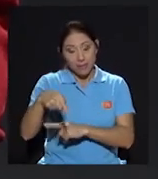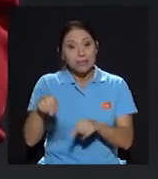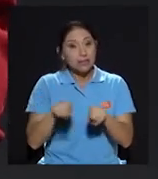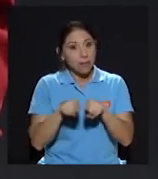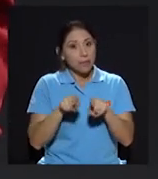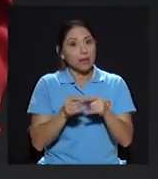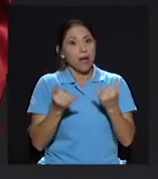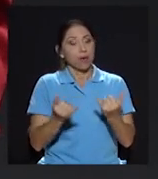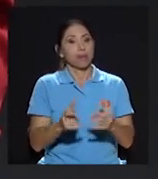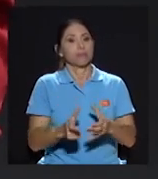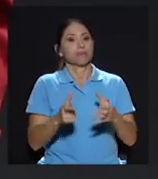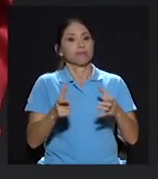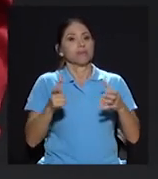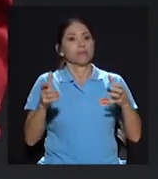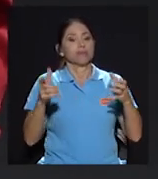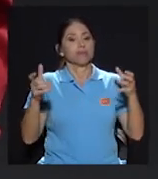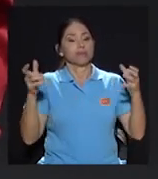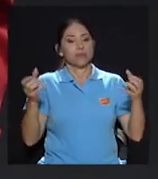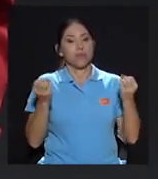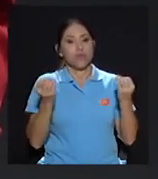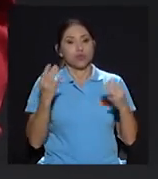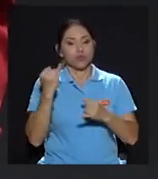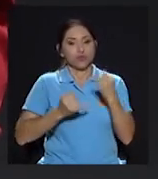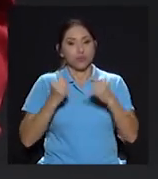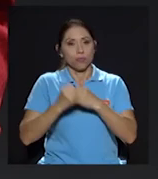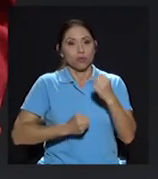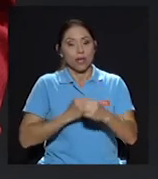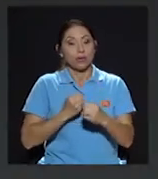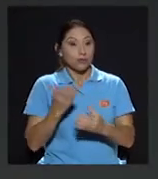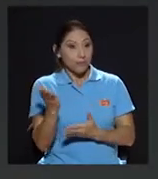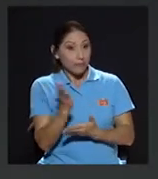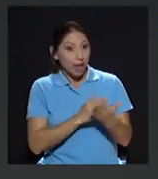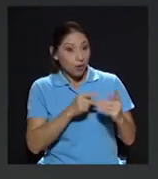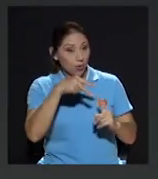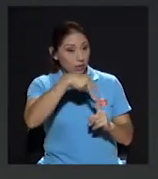muchísimo en los últimos años los comparativos